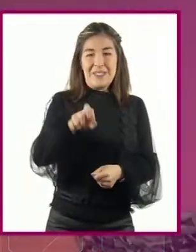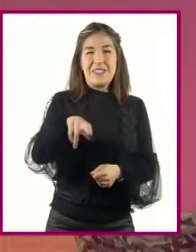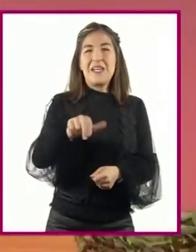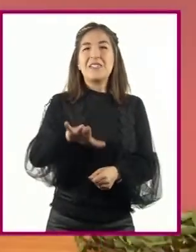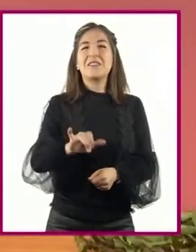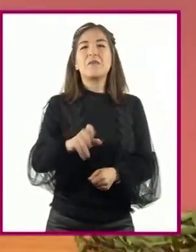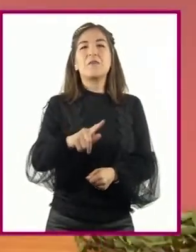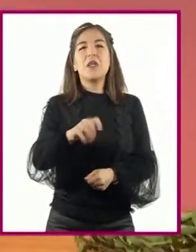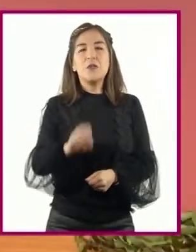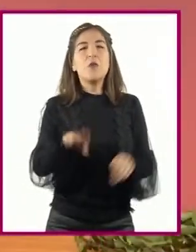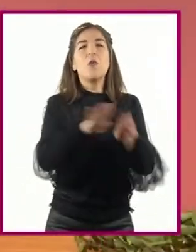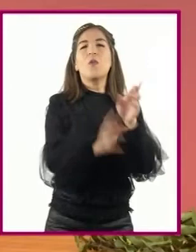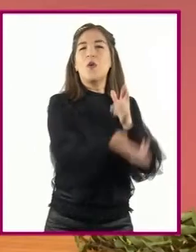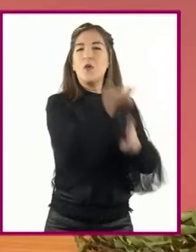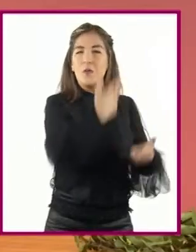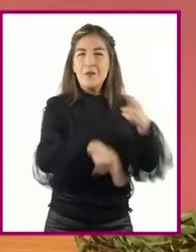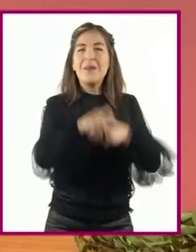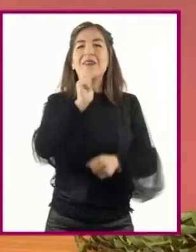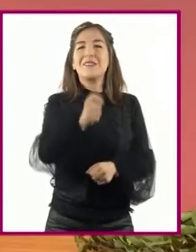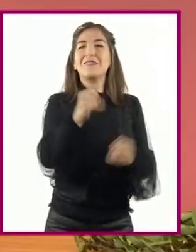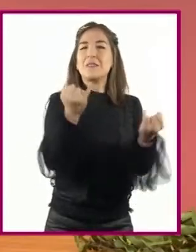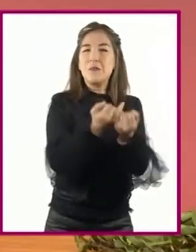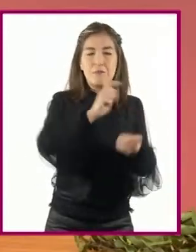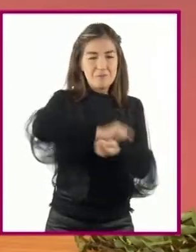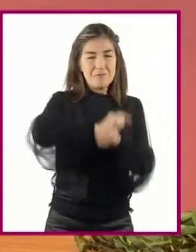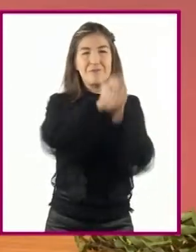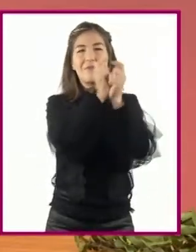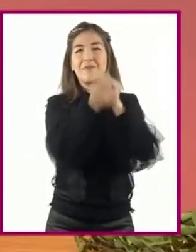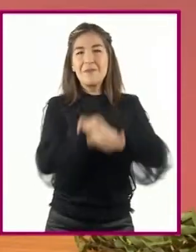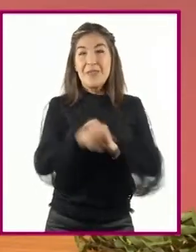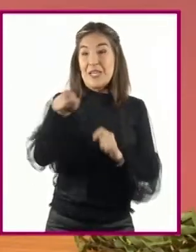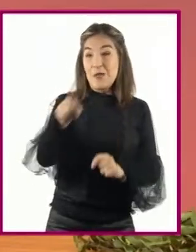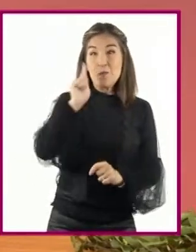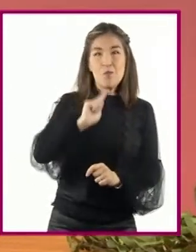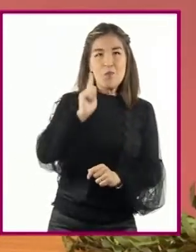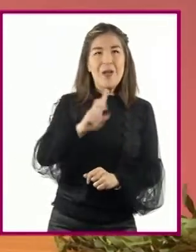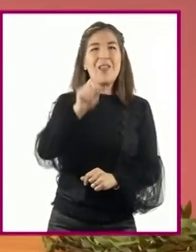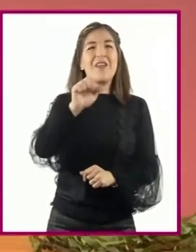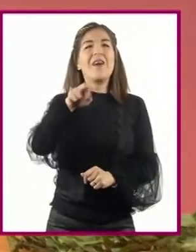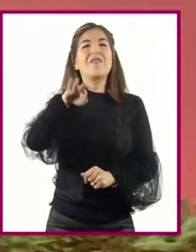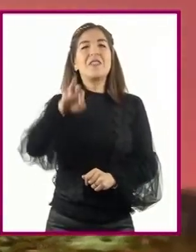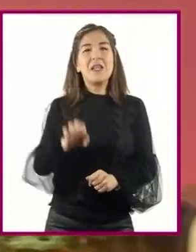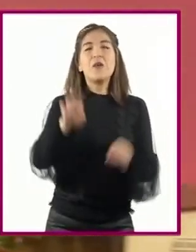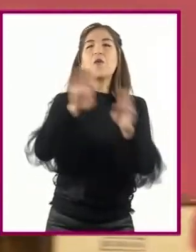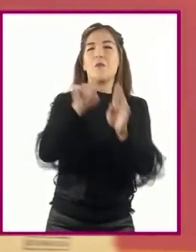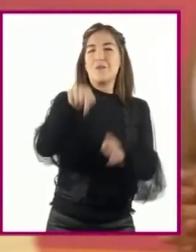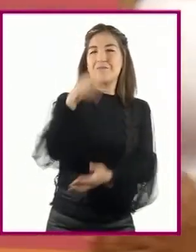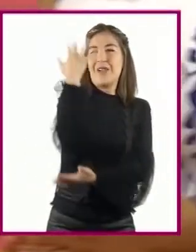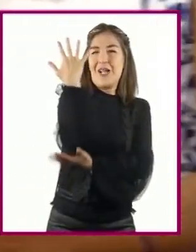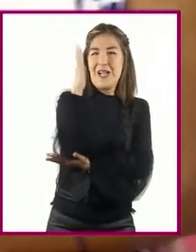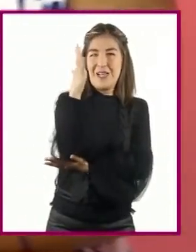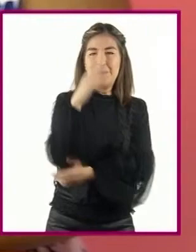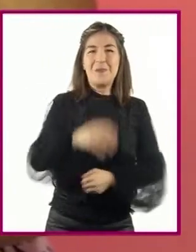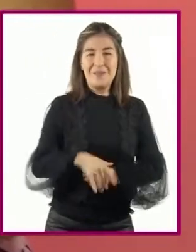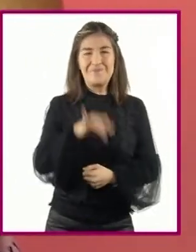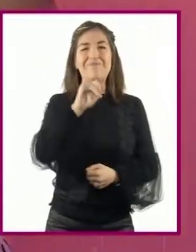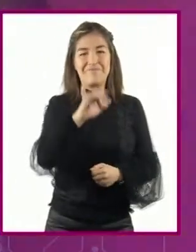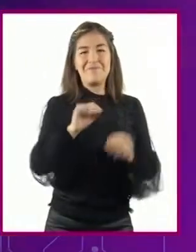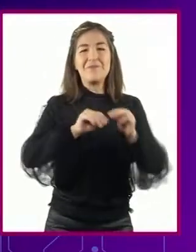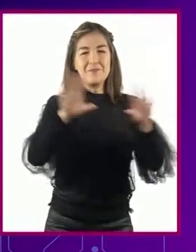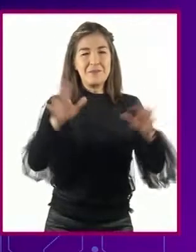las retomaron, sobre todo la parte de la transformación de Dafne en un árbol. Claro, por